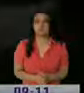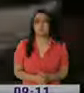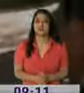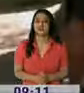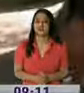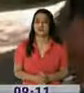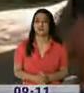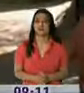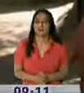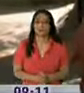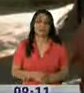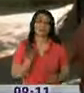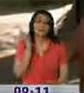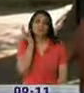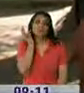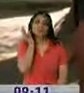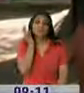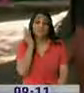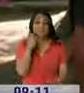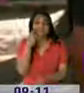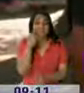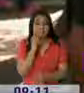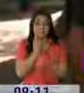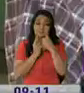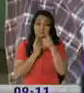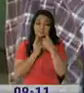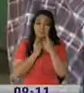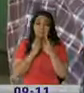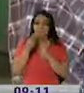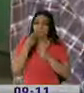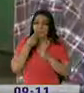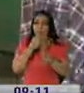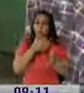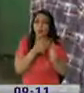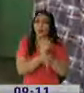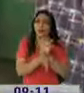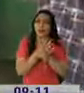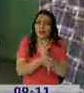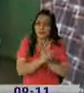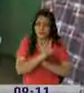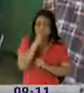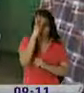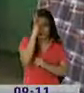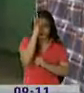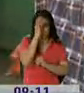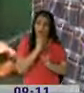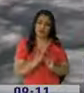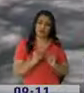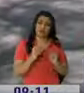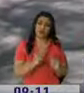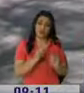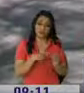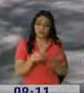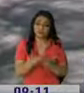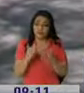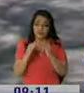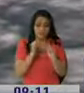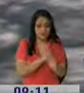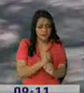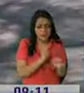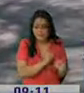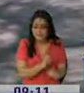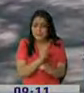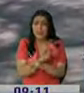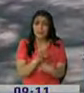Con los ojos húmedos, doña Paula relató lo que pasó cuando regresó del hospital. Como todos los días se puso a limpiar el patio, observó una